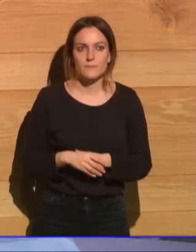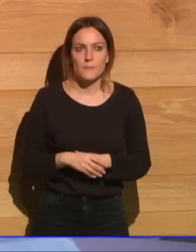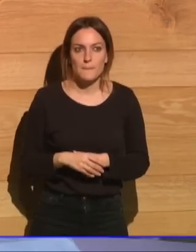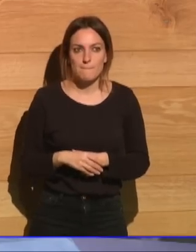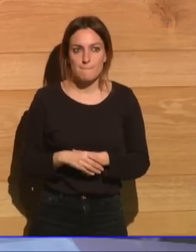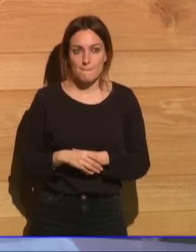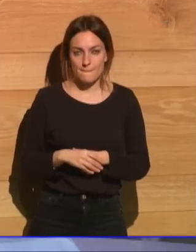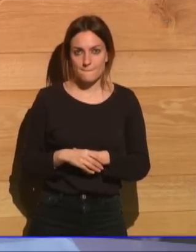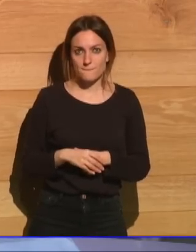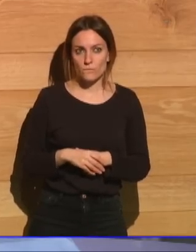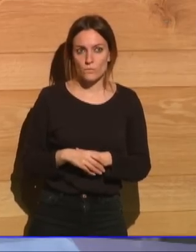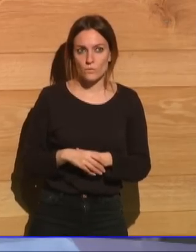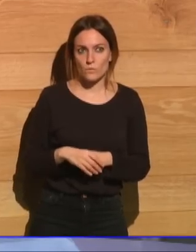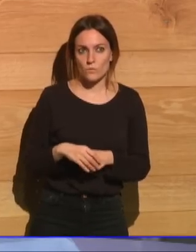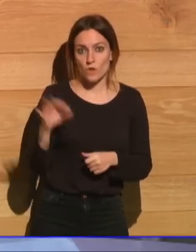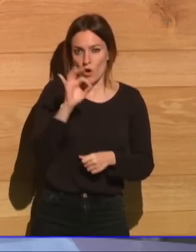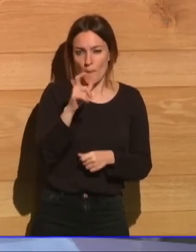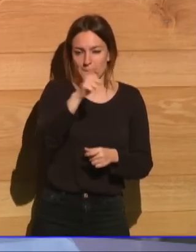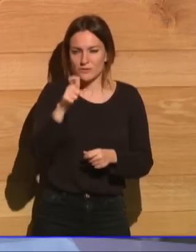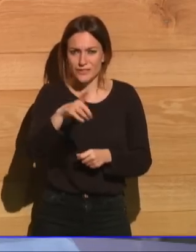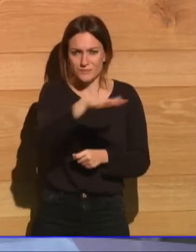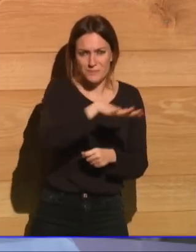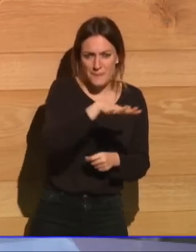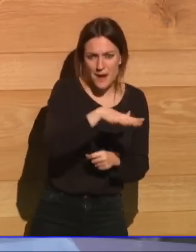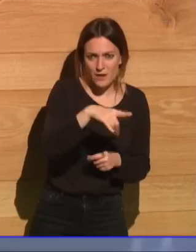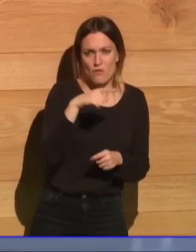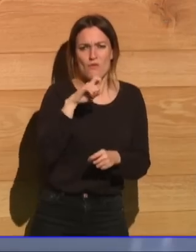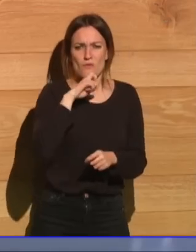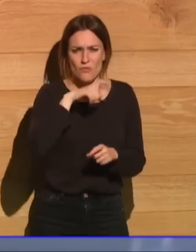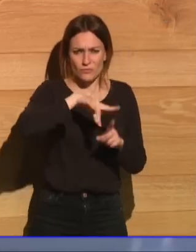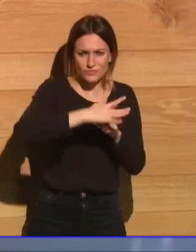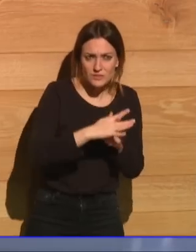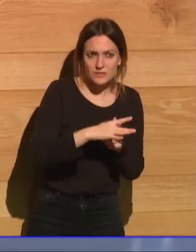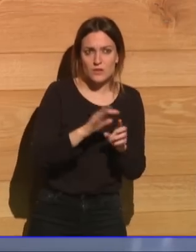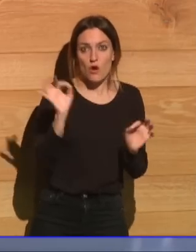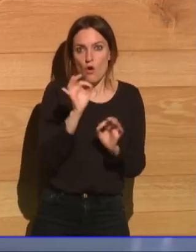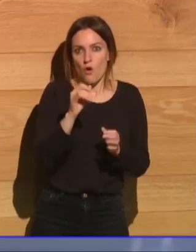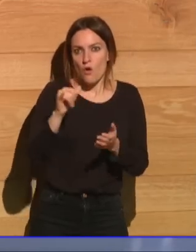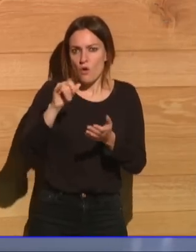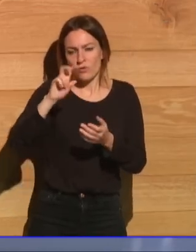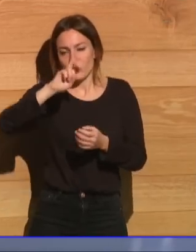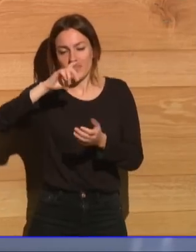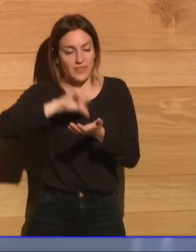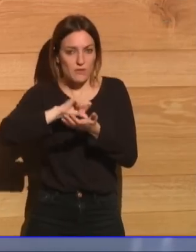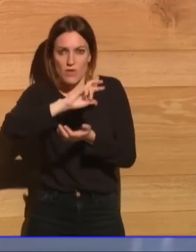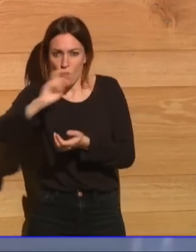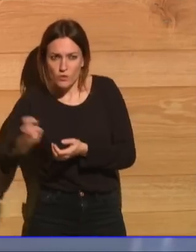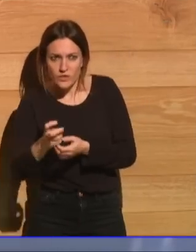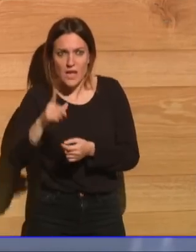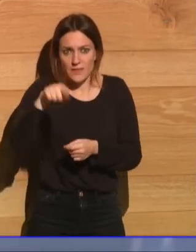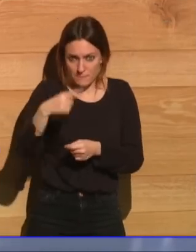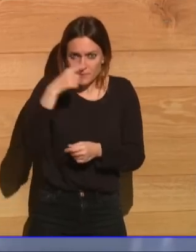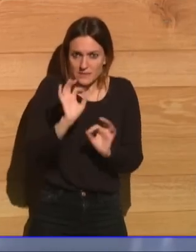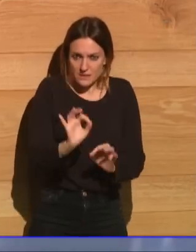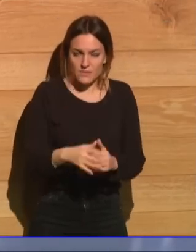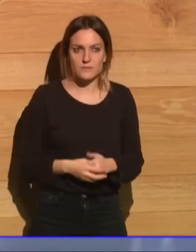que vienen otros de Queens, de la parte más jodida, o que vienen de New Jersey. Staten, Lo que dice Staten- Juan, Staten Island también